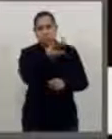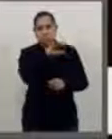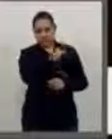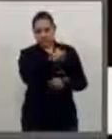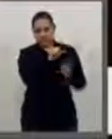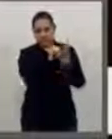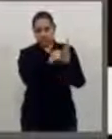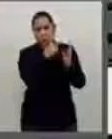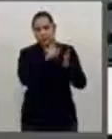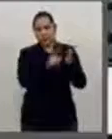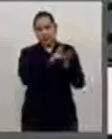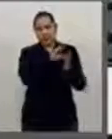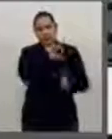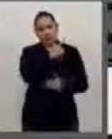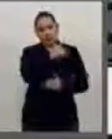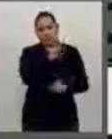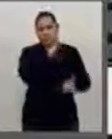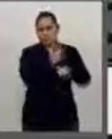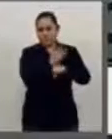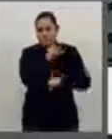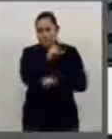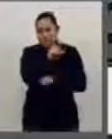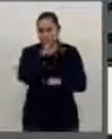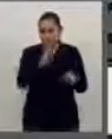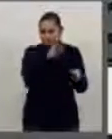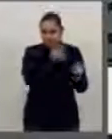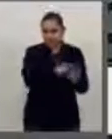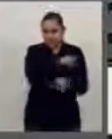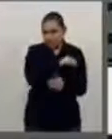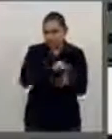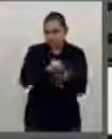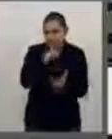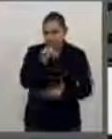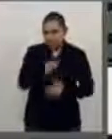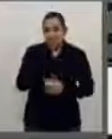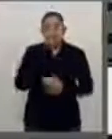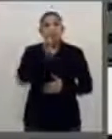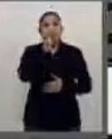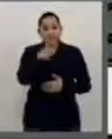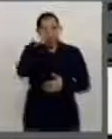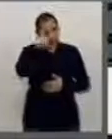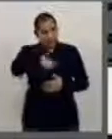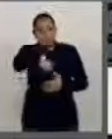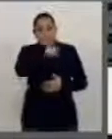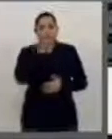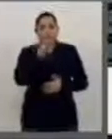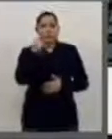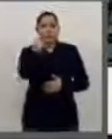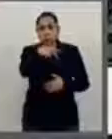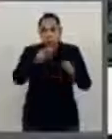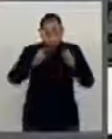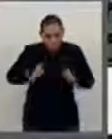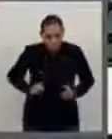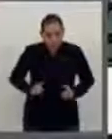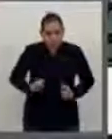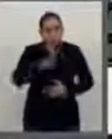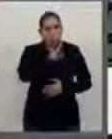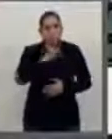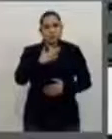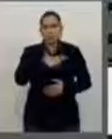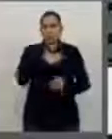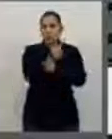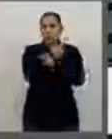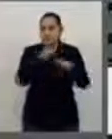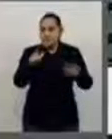Penal Federal. Se hizo presente la lucha de la mujer por el uso libre de su cuerpo, se planteó la despenalización